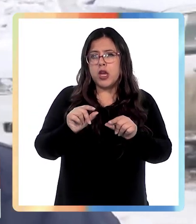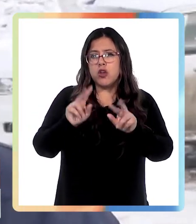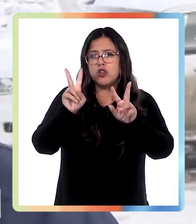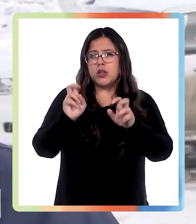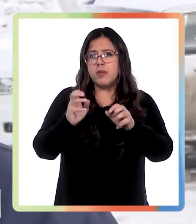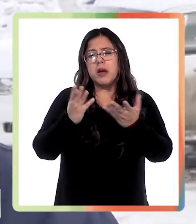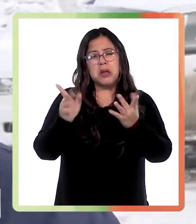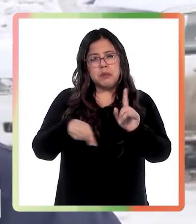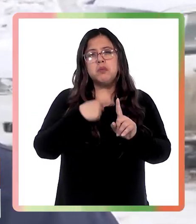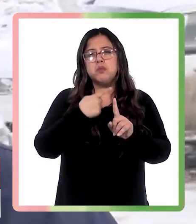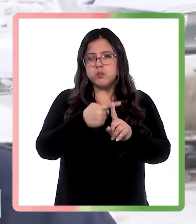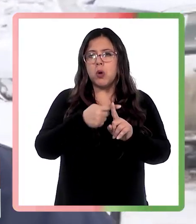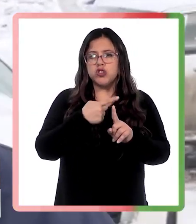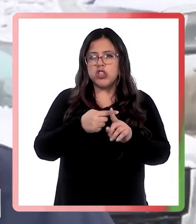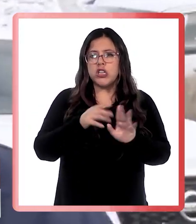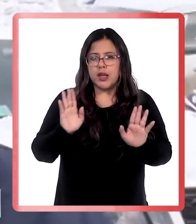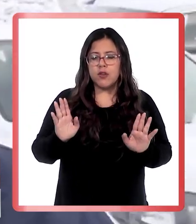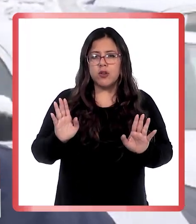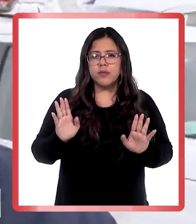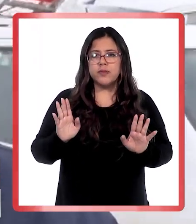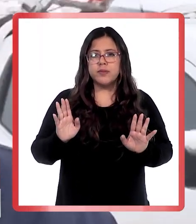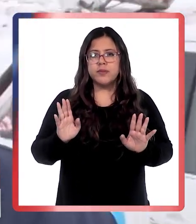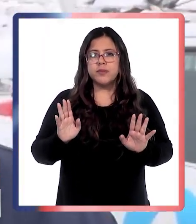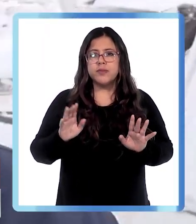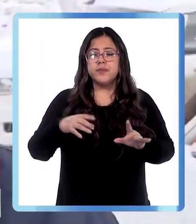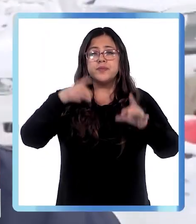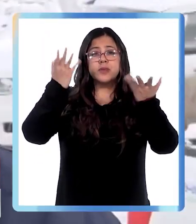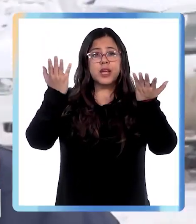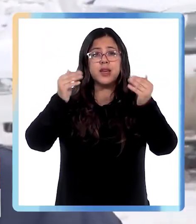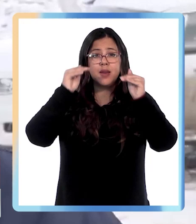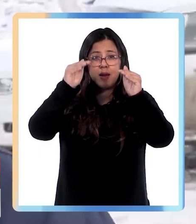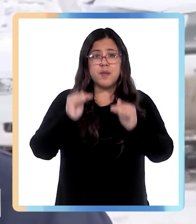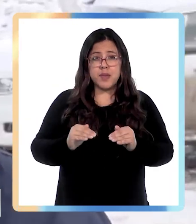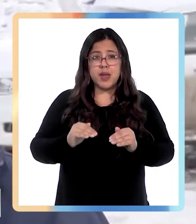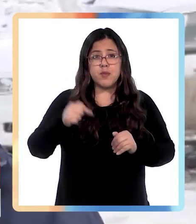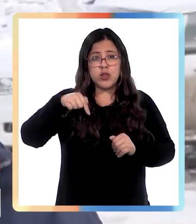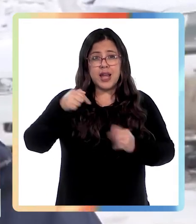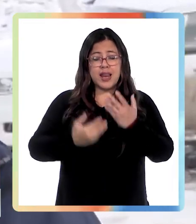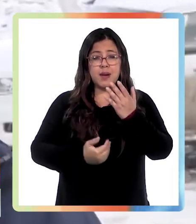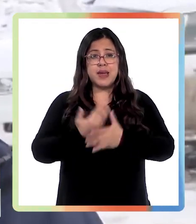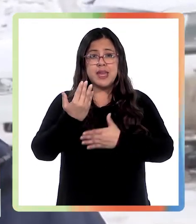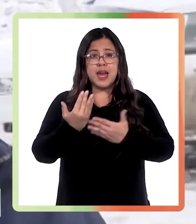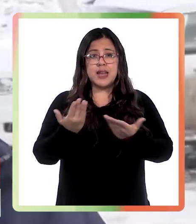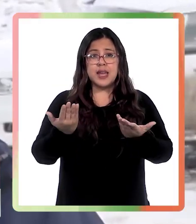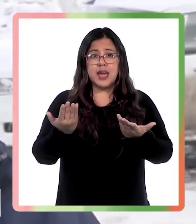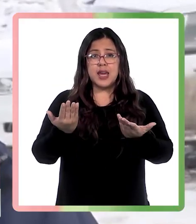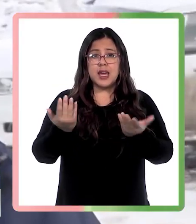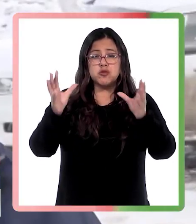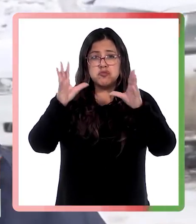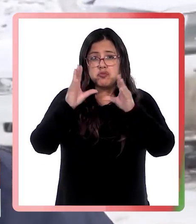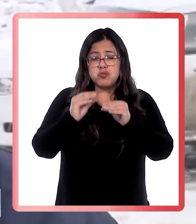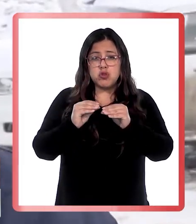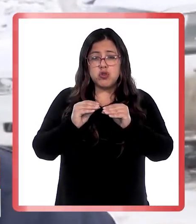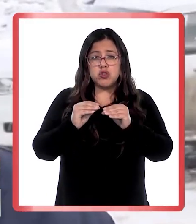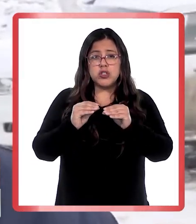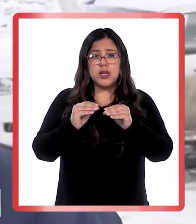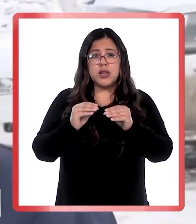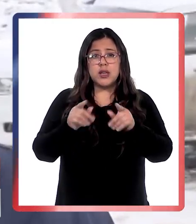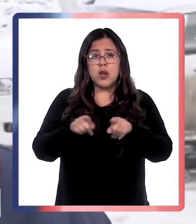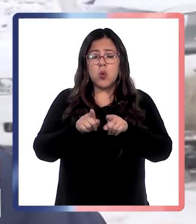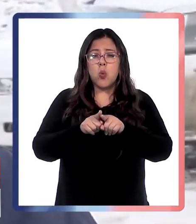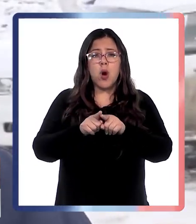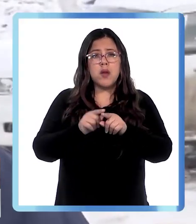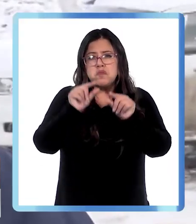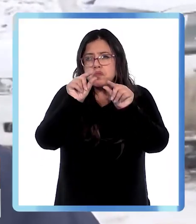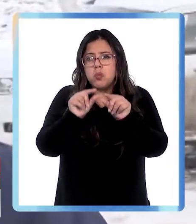una pequeña ventana positiva dentro de lo de lo posible tenemos chubascos como los que tuvimos el día de hoy en la mañana y ayer en la noche que son menores